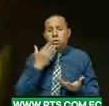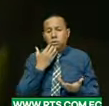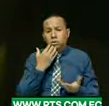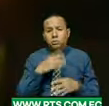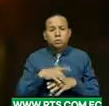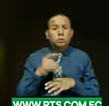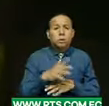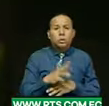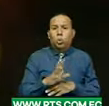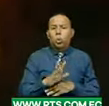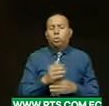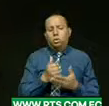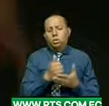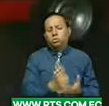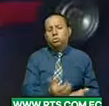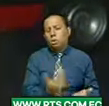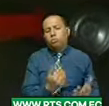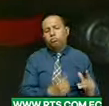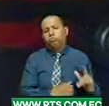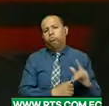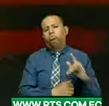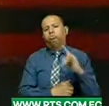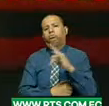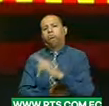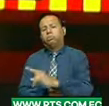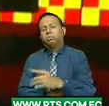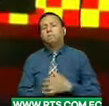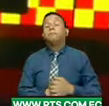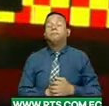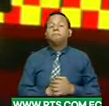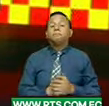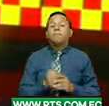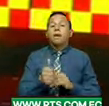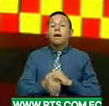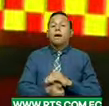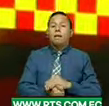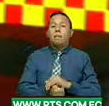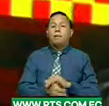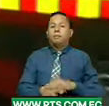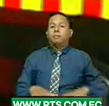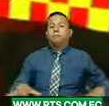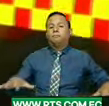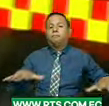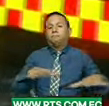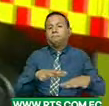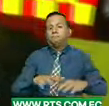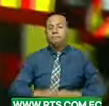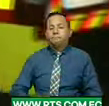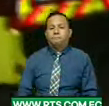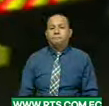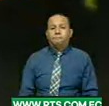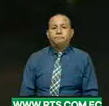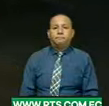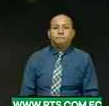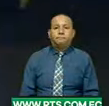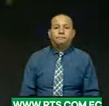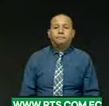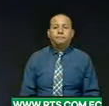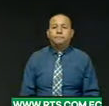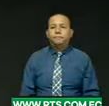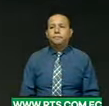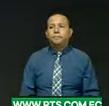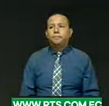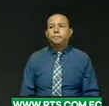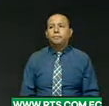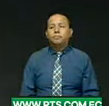deriva. En San Cristóbal, Galápagos, con cámara de Efrén Flores, informó Jorge Escobar.